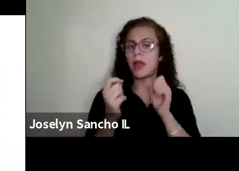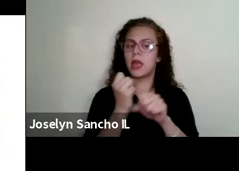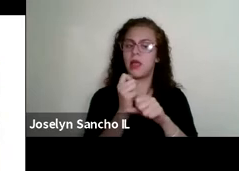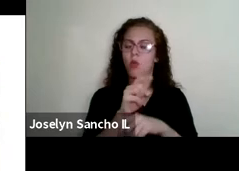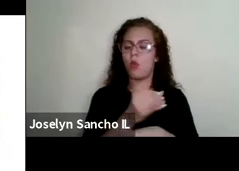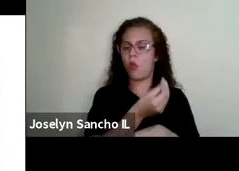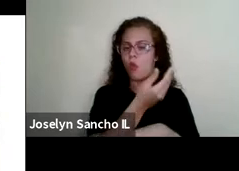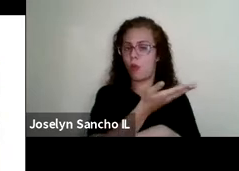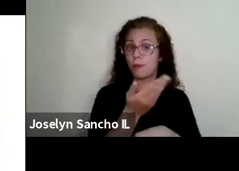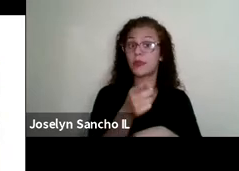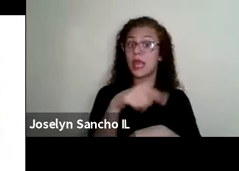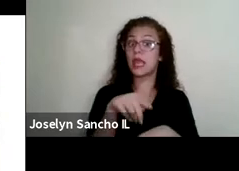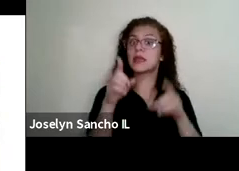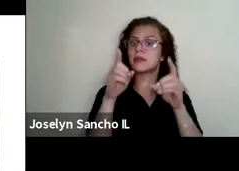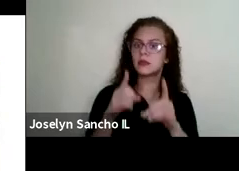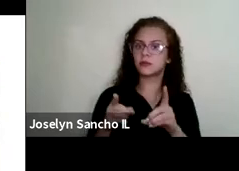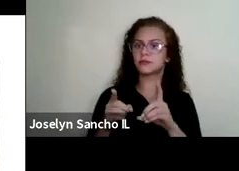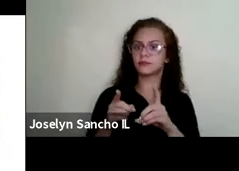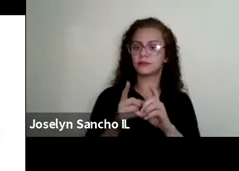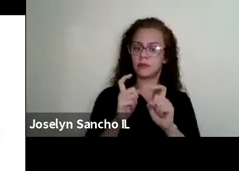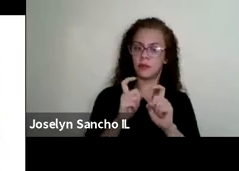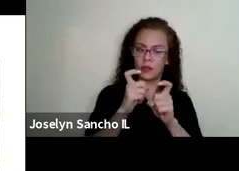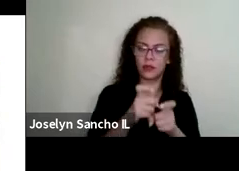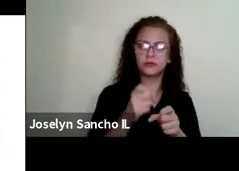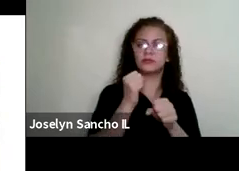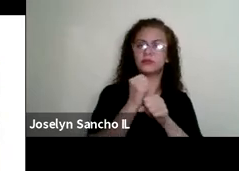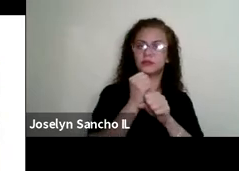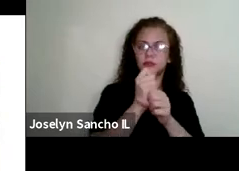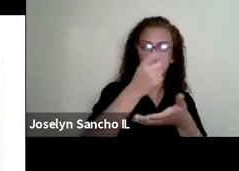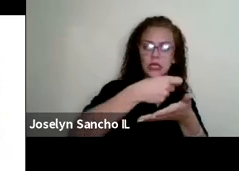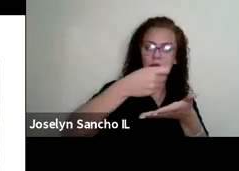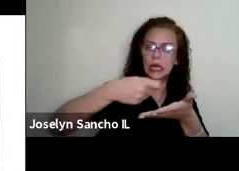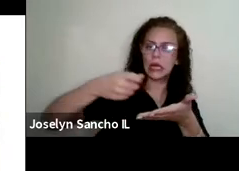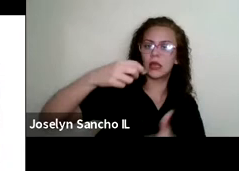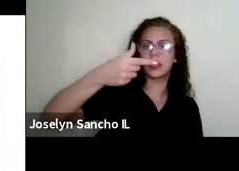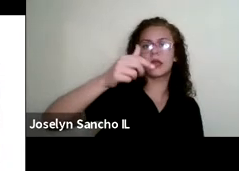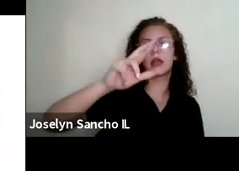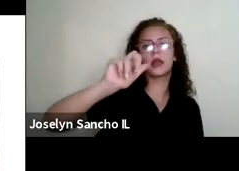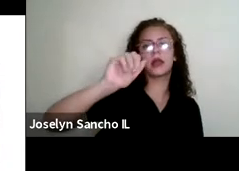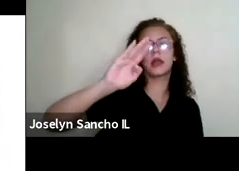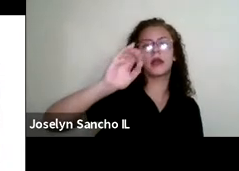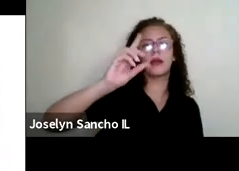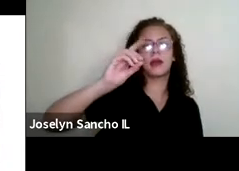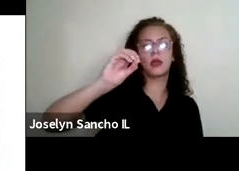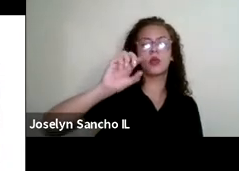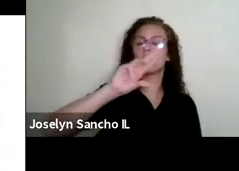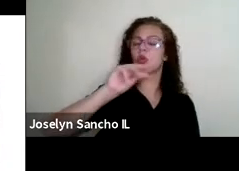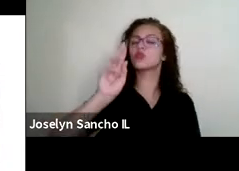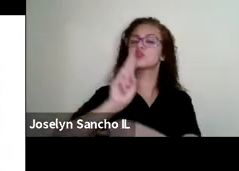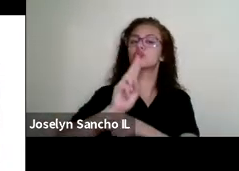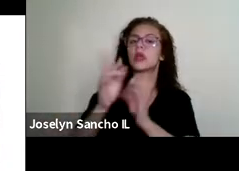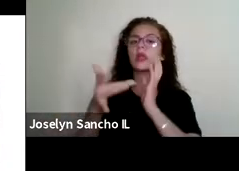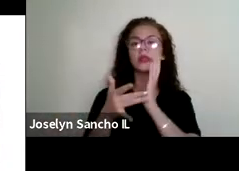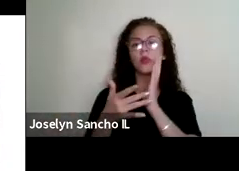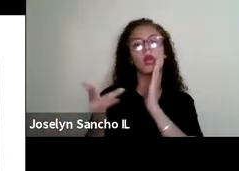jóvenes. Ellas decidieron dedicarse al grabado y utilizar las tecnologías digitales para